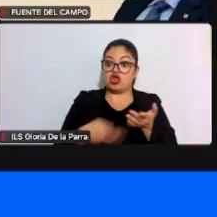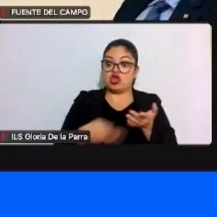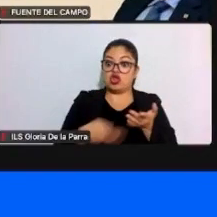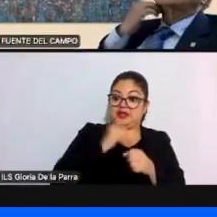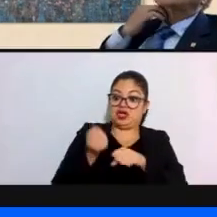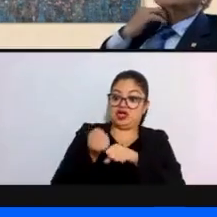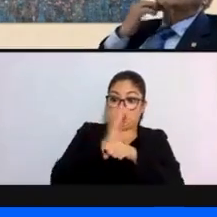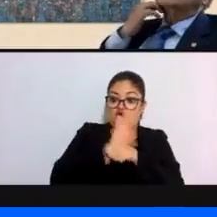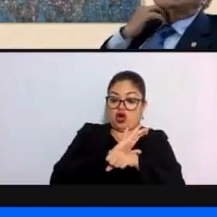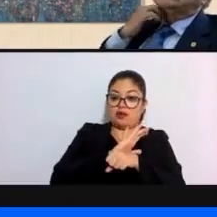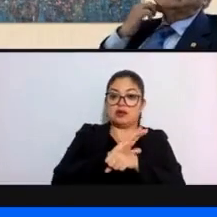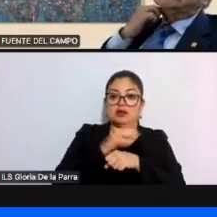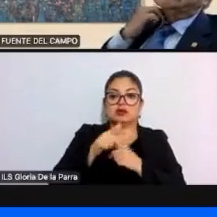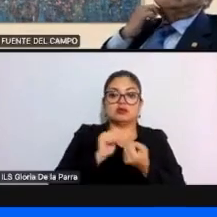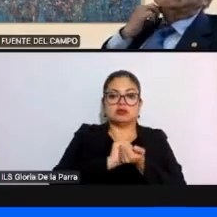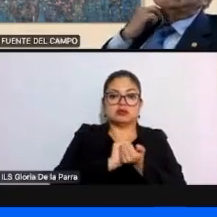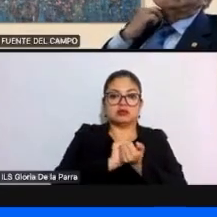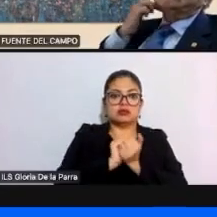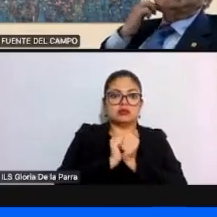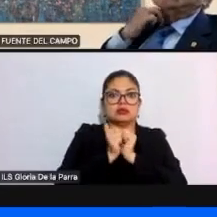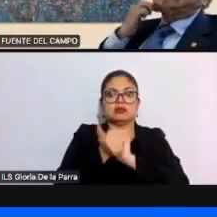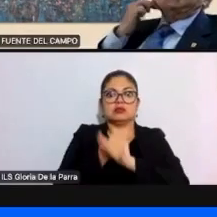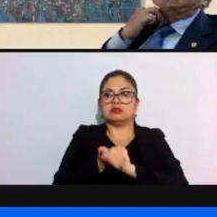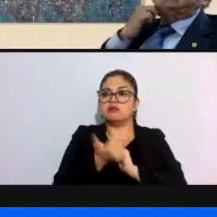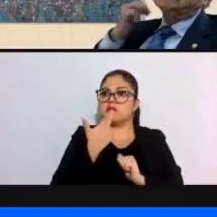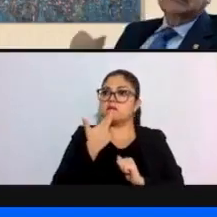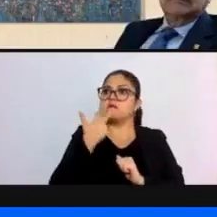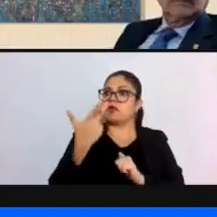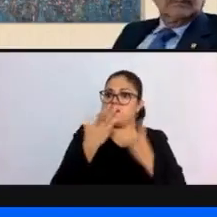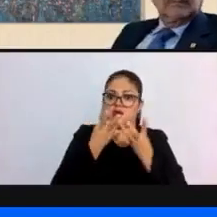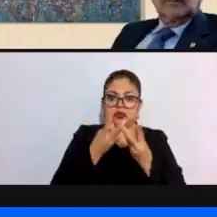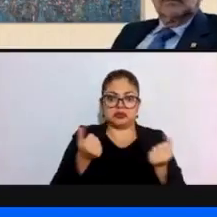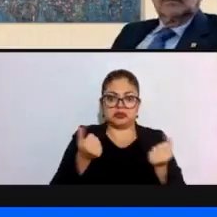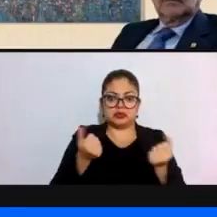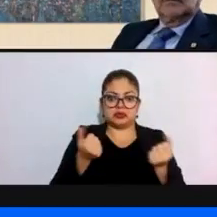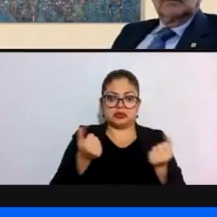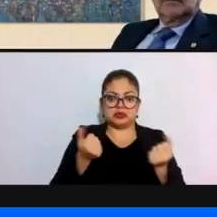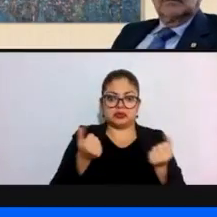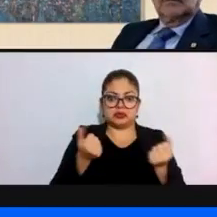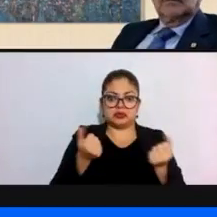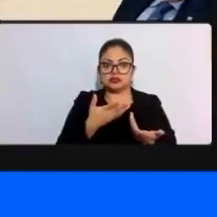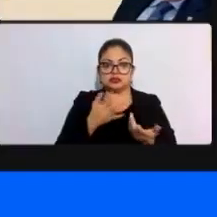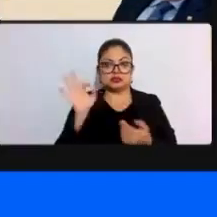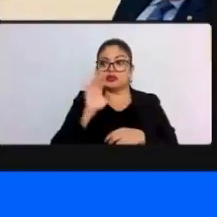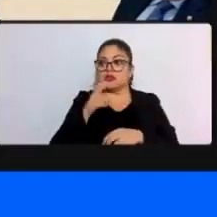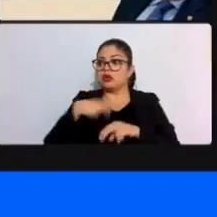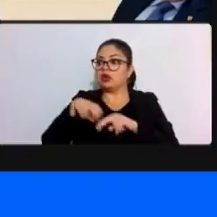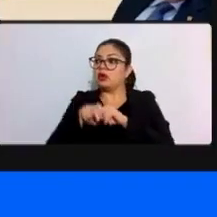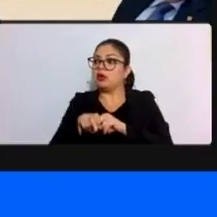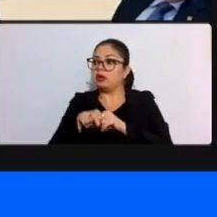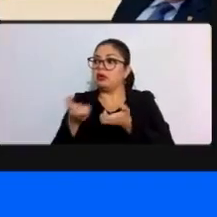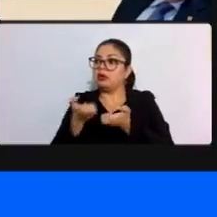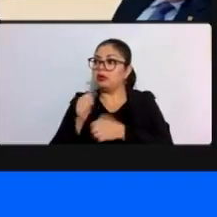una recuperación, digamos, mejor de lo que se podía esperar si éramos sedentarios.